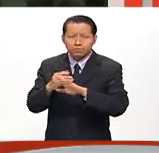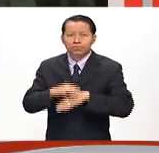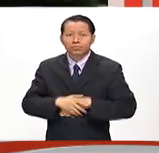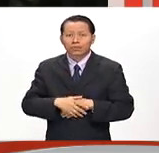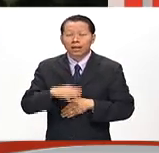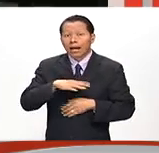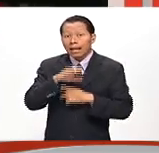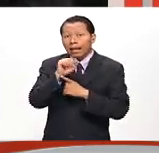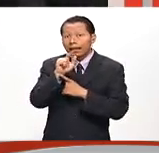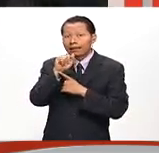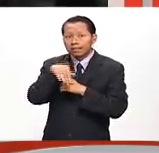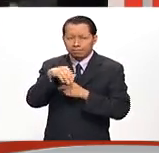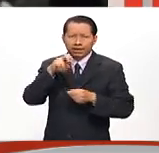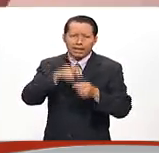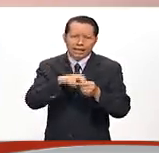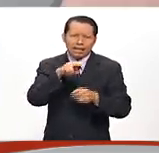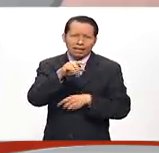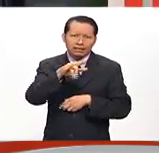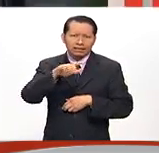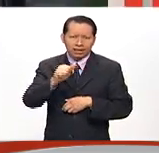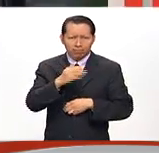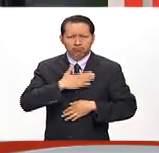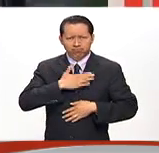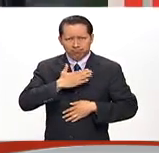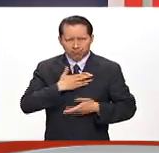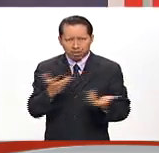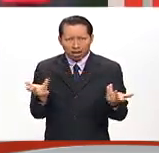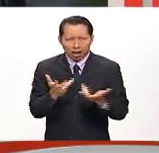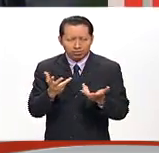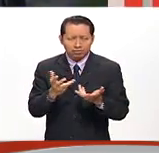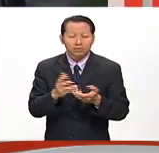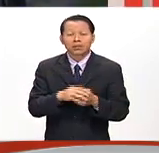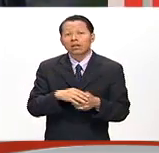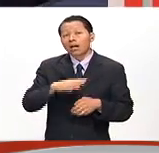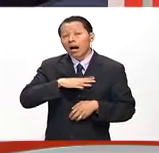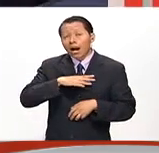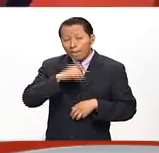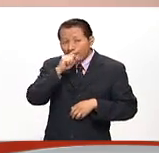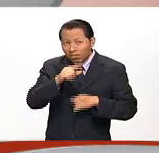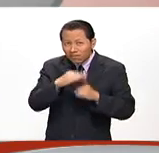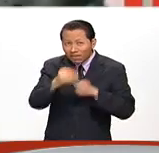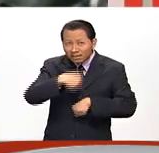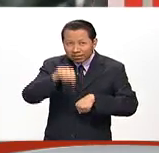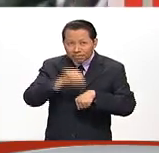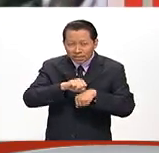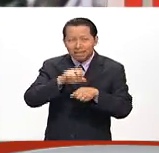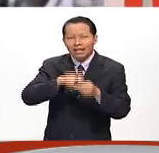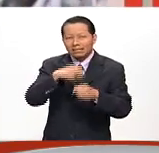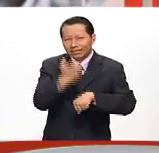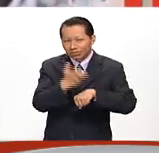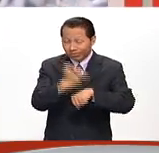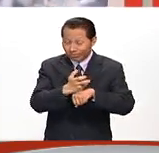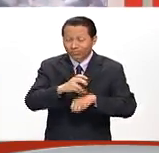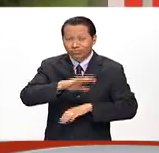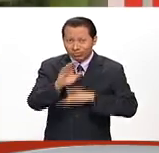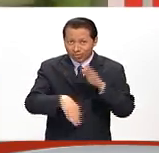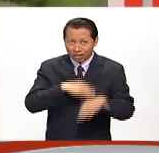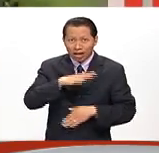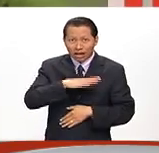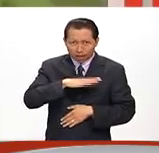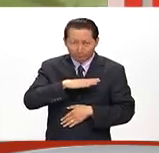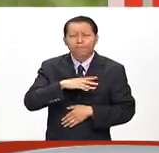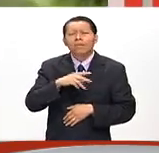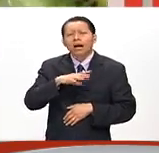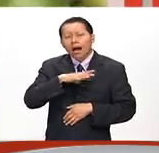reivindica el atentado en Niza, en Francia. Fin de semana violento en los Estados Unidos. Vegetarianos contra veganos,